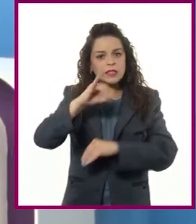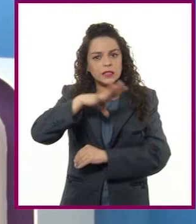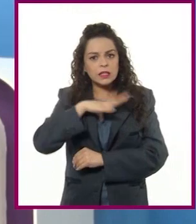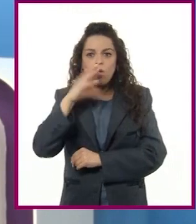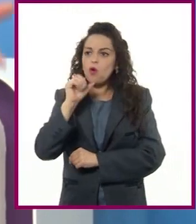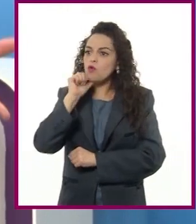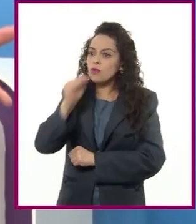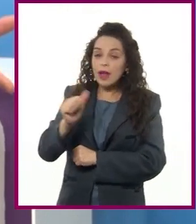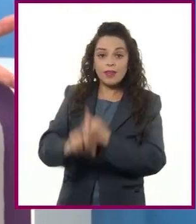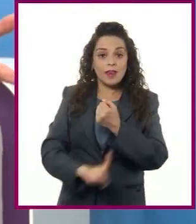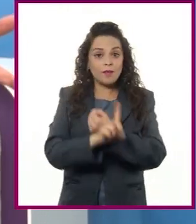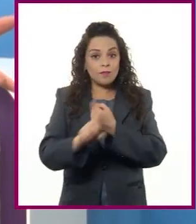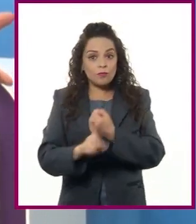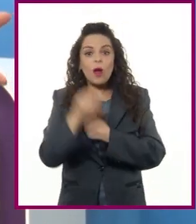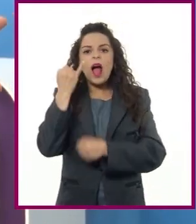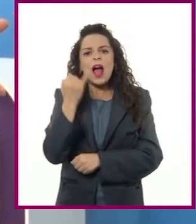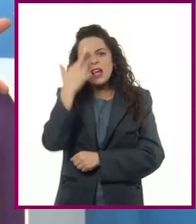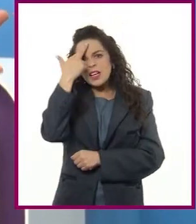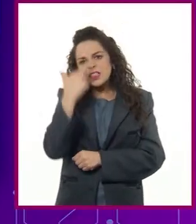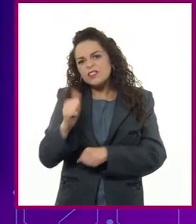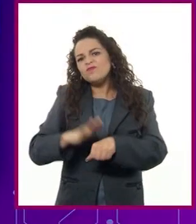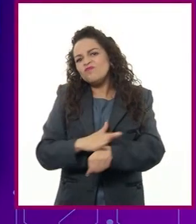el conflicto y por qué.